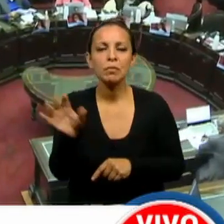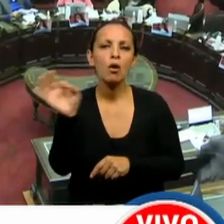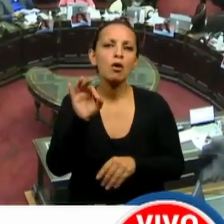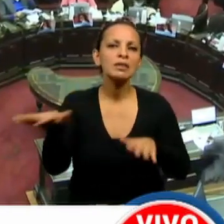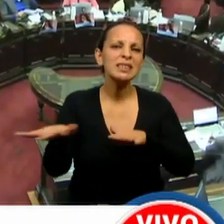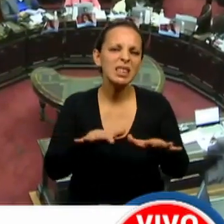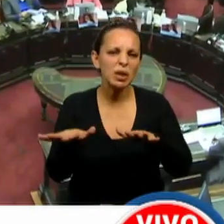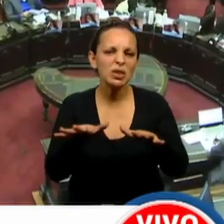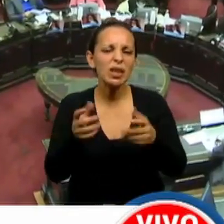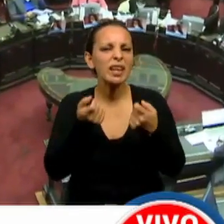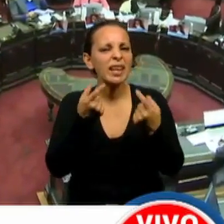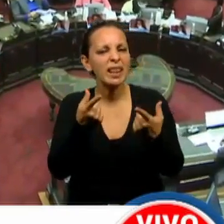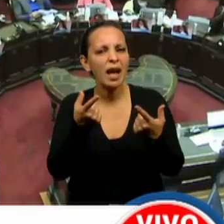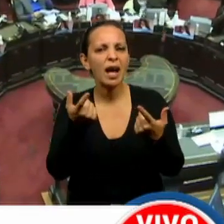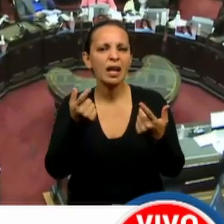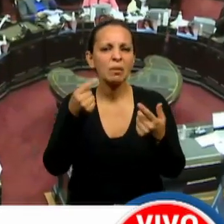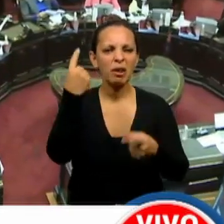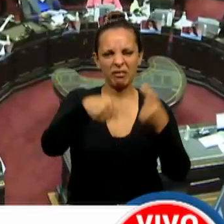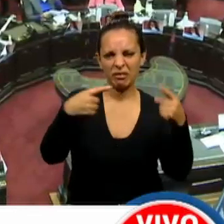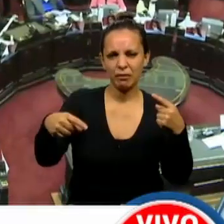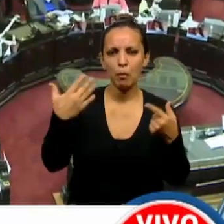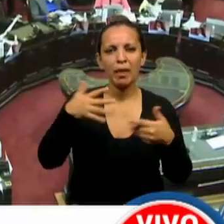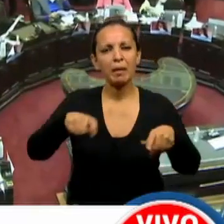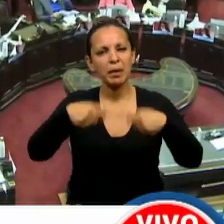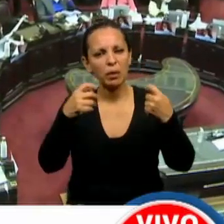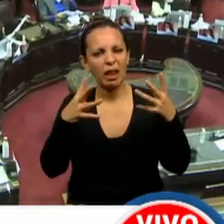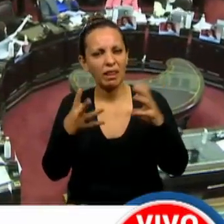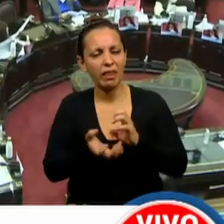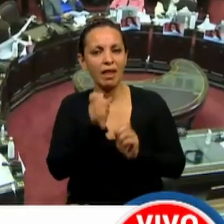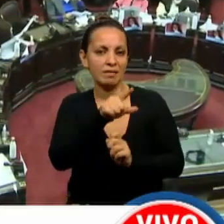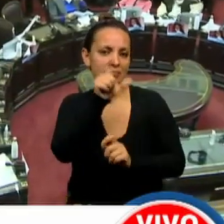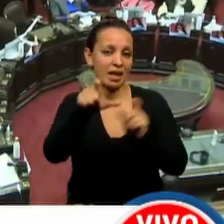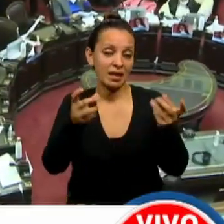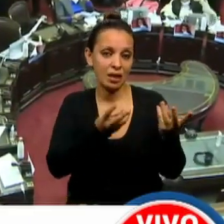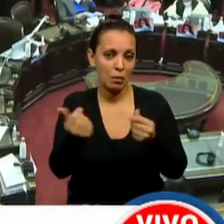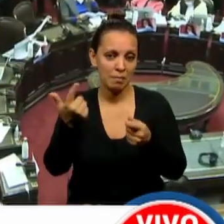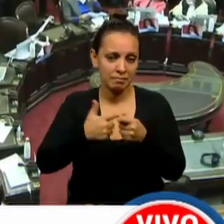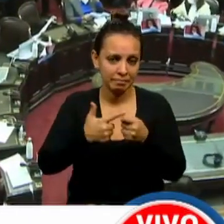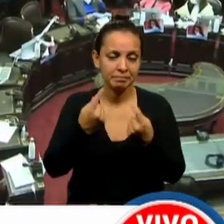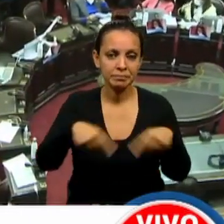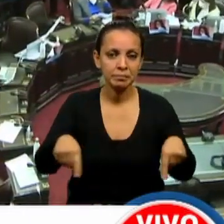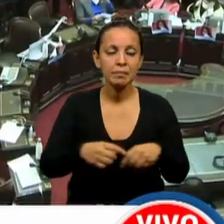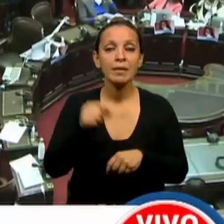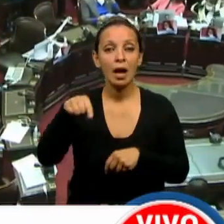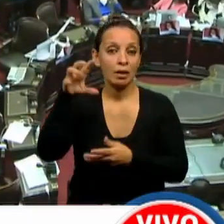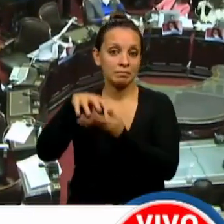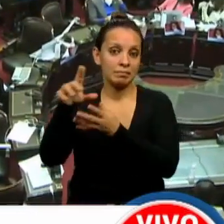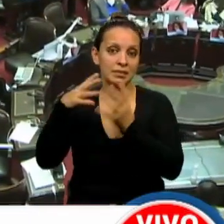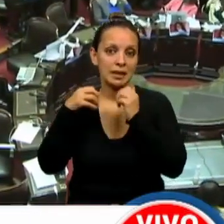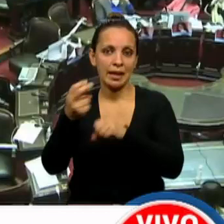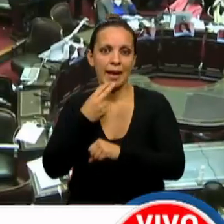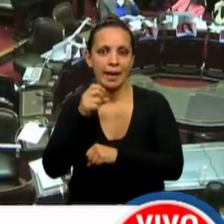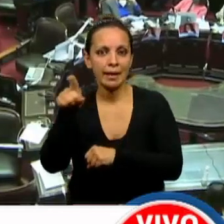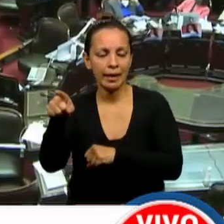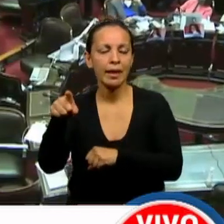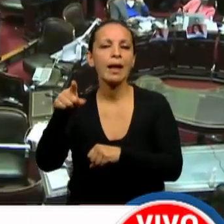situaciones que generen distorsiones que afecten al consumidor final. En estos casos, el órgano de aplicación tendrá